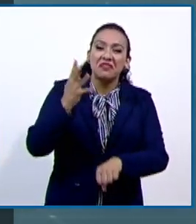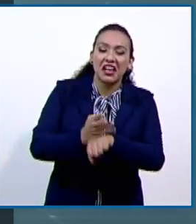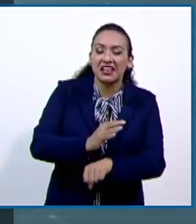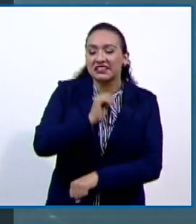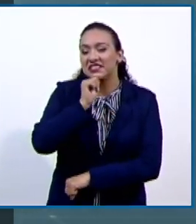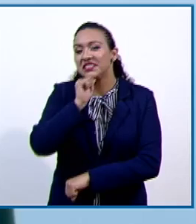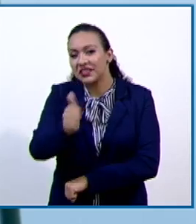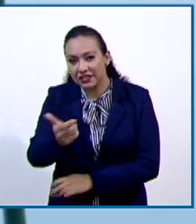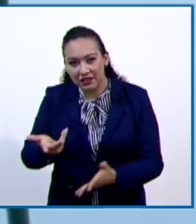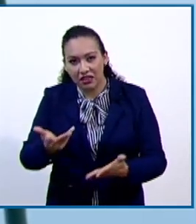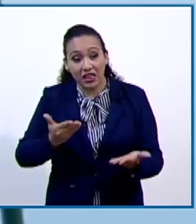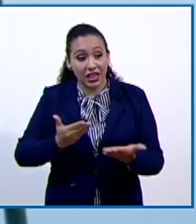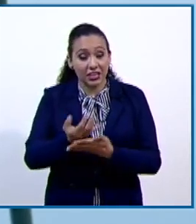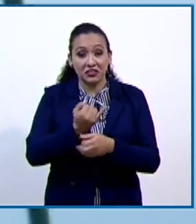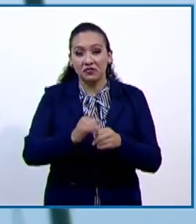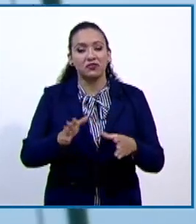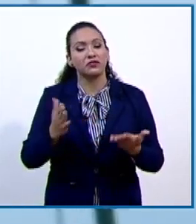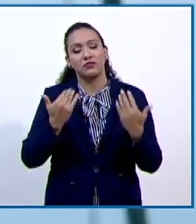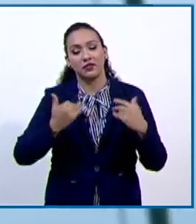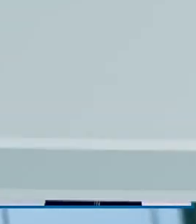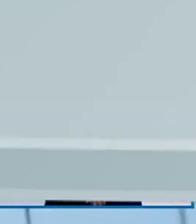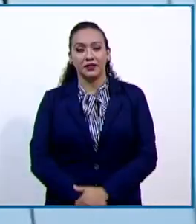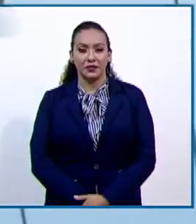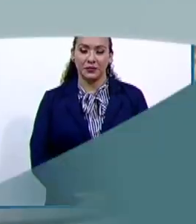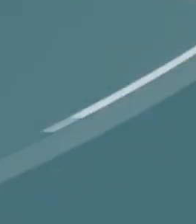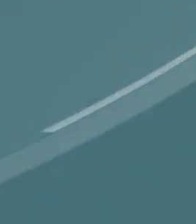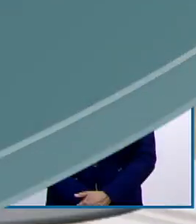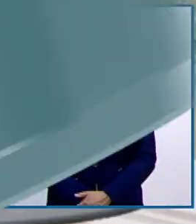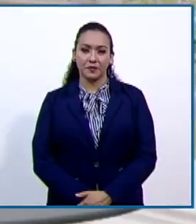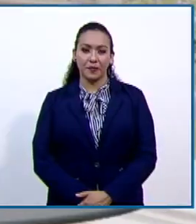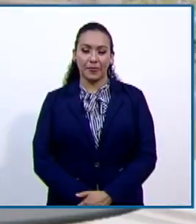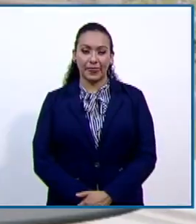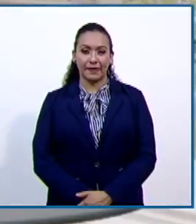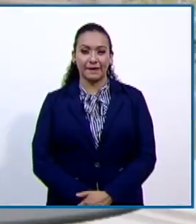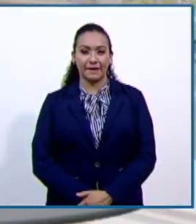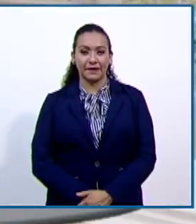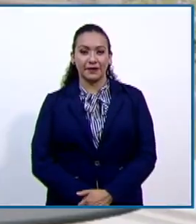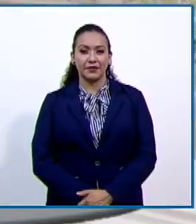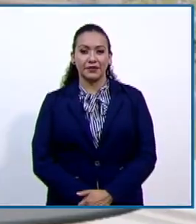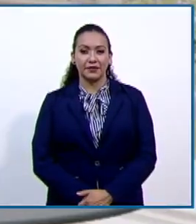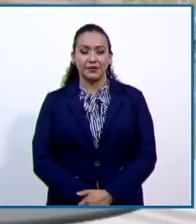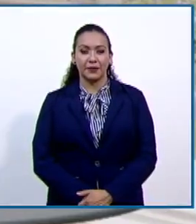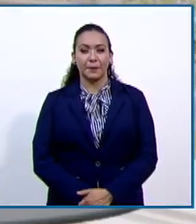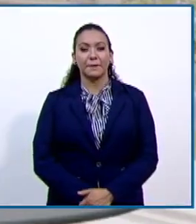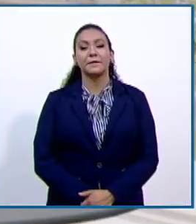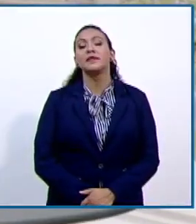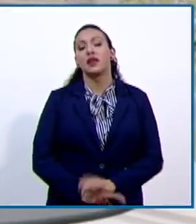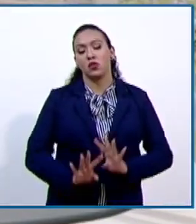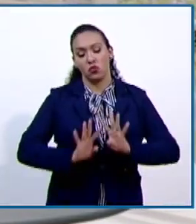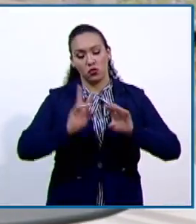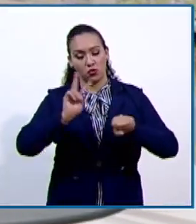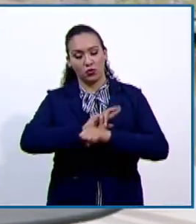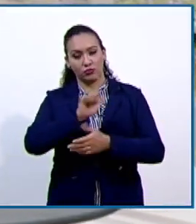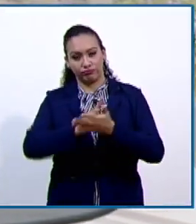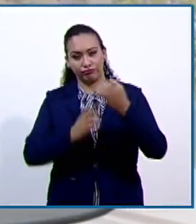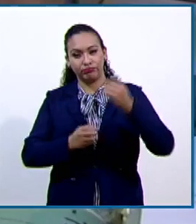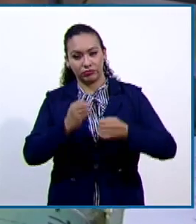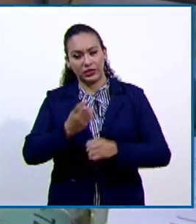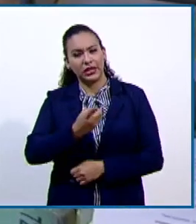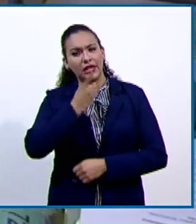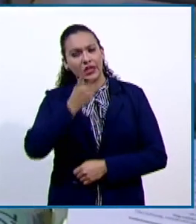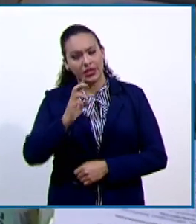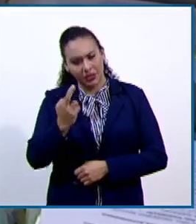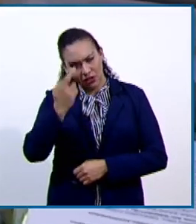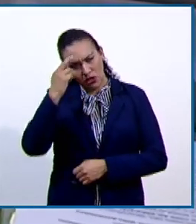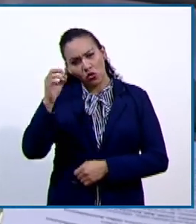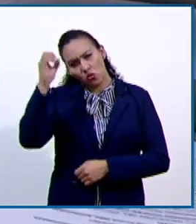acceso a la información. Y el Consejo de la Judicatura Federal destacó una